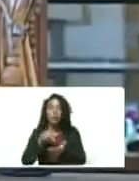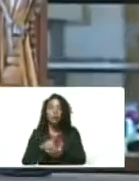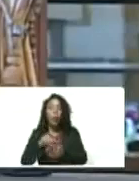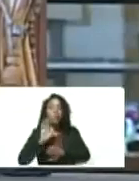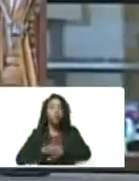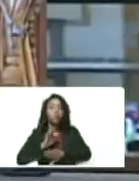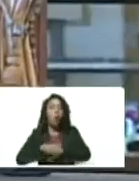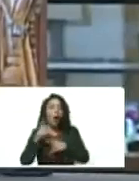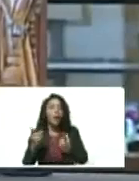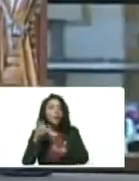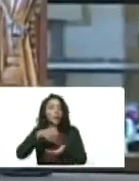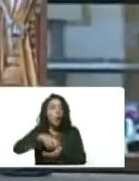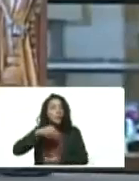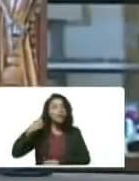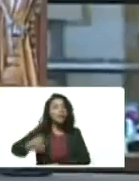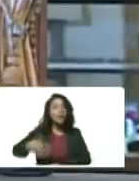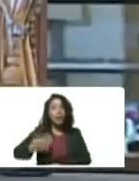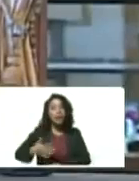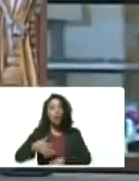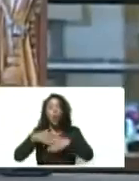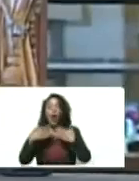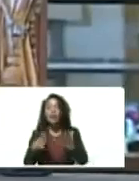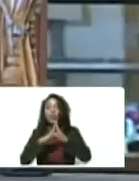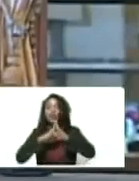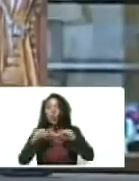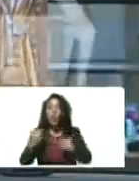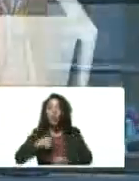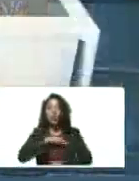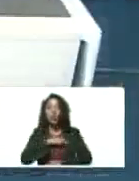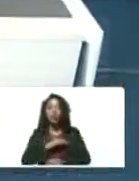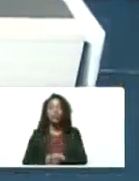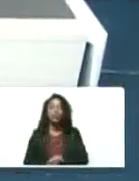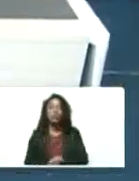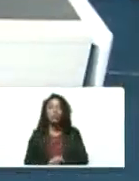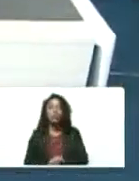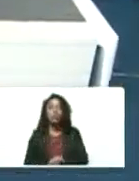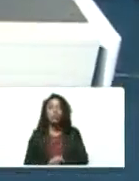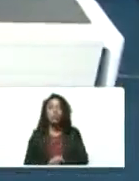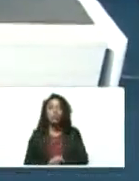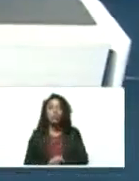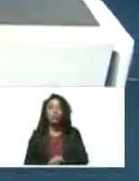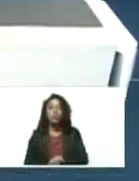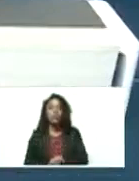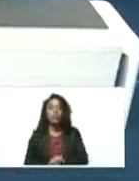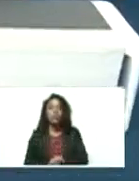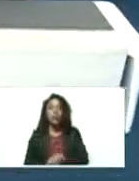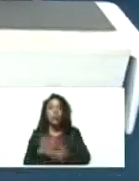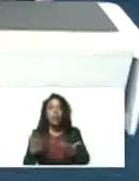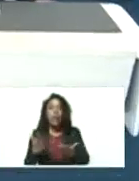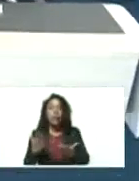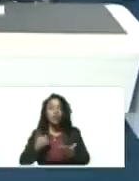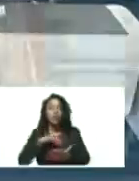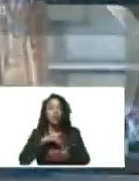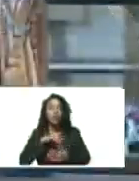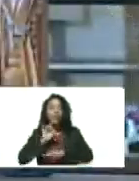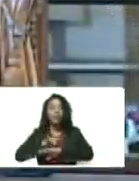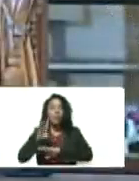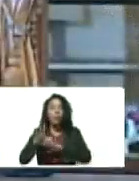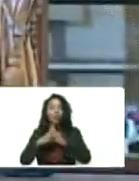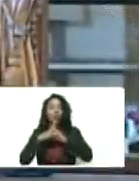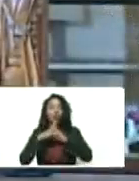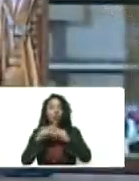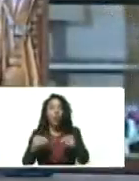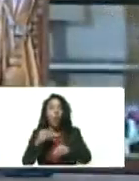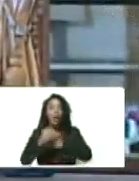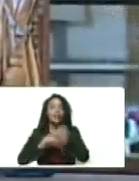estado de derecho es de todos nosotros y hemos de dejarlo todo en un